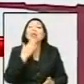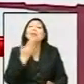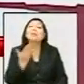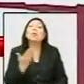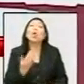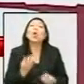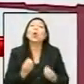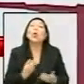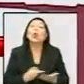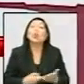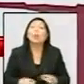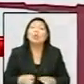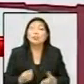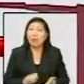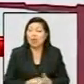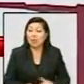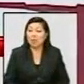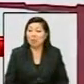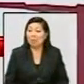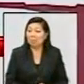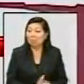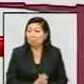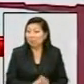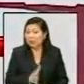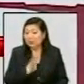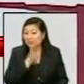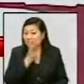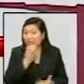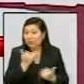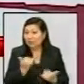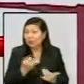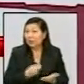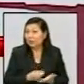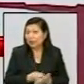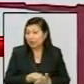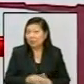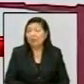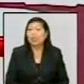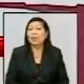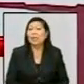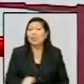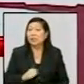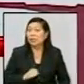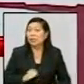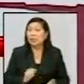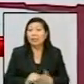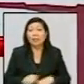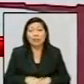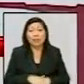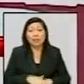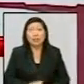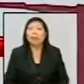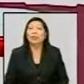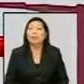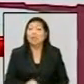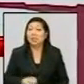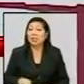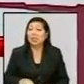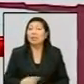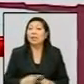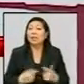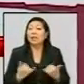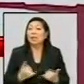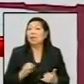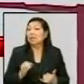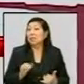solicitado? ¿Cómo se hacen esas compras? Nadie lo sabe. O sea, ese tipo de compras de esa manera, sin criterio, sin planificación, sí se realiza. Y IETSI,